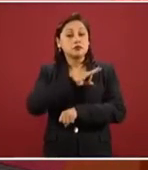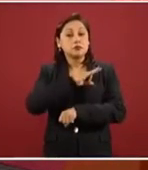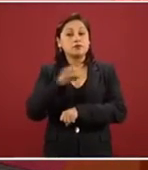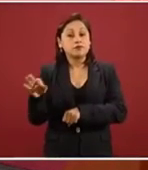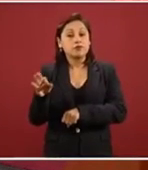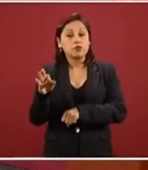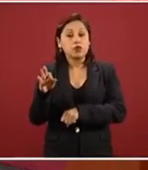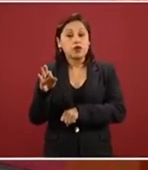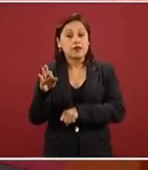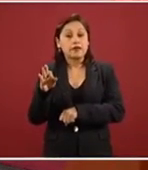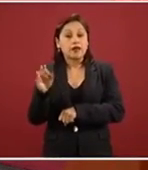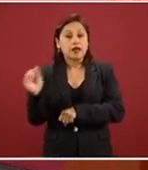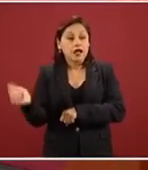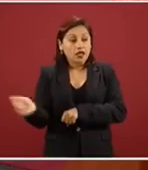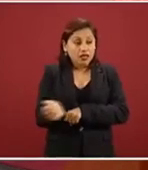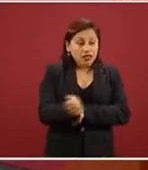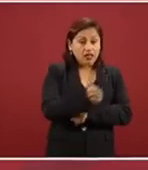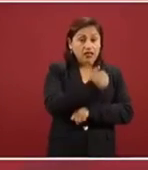pues ahorrarse también.